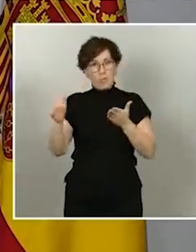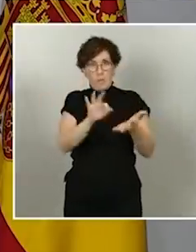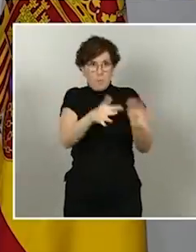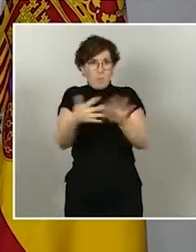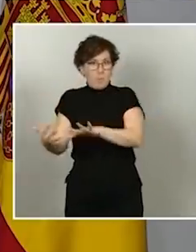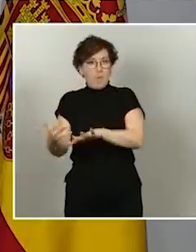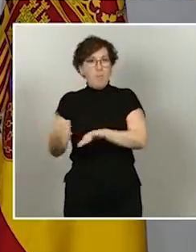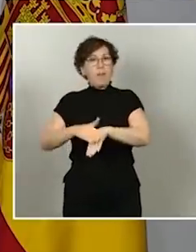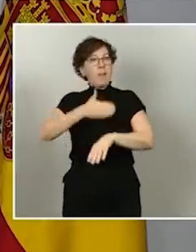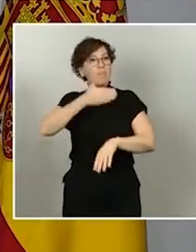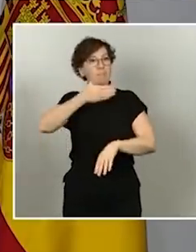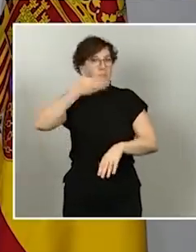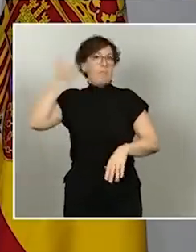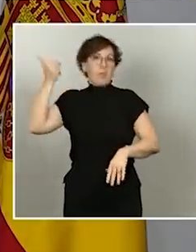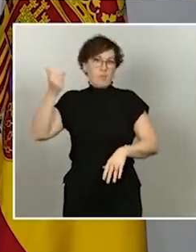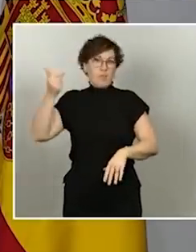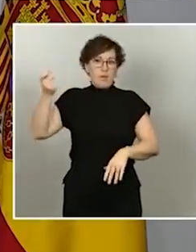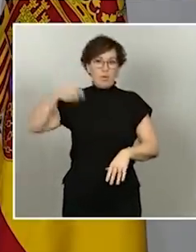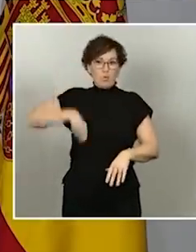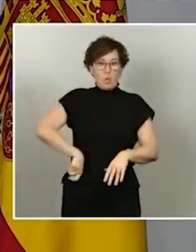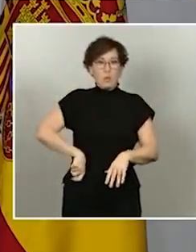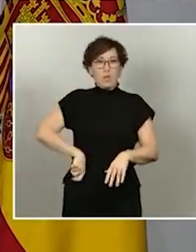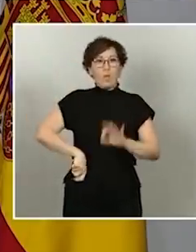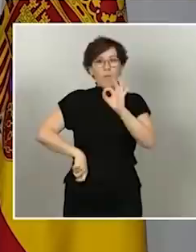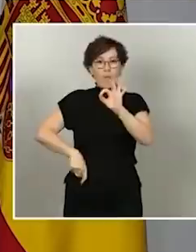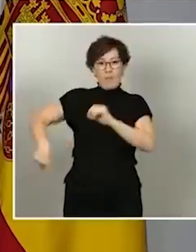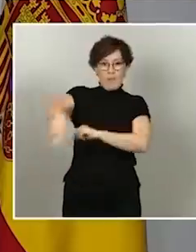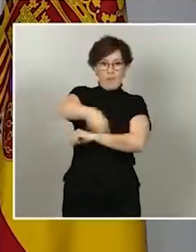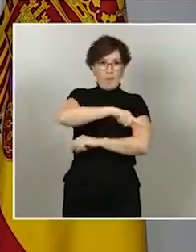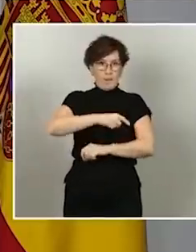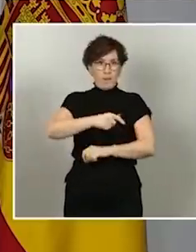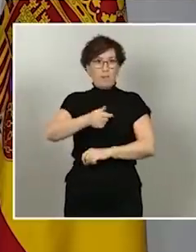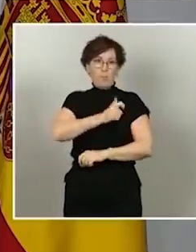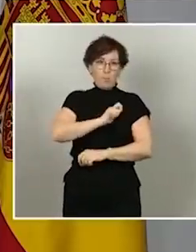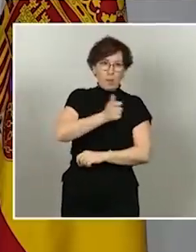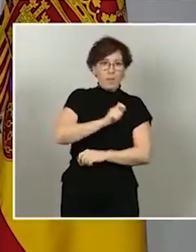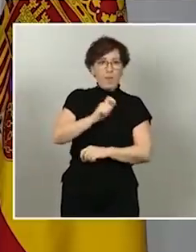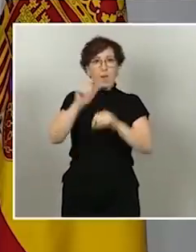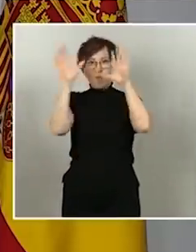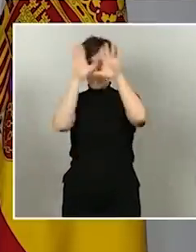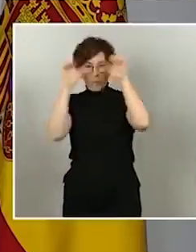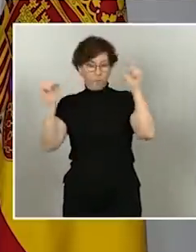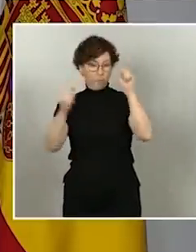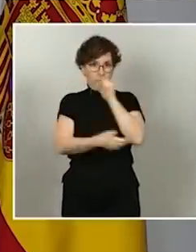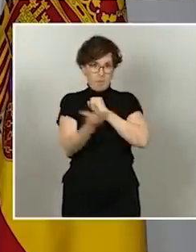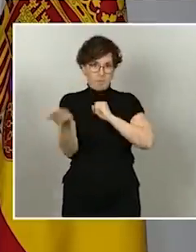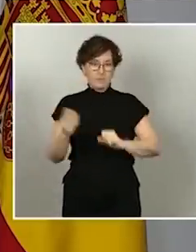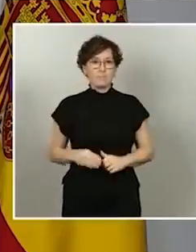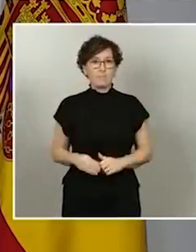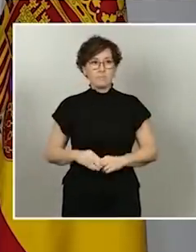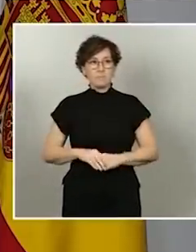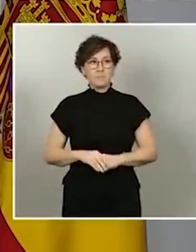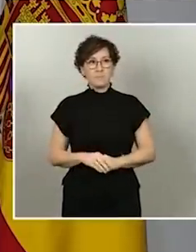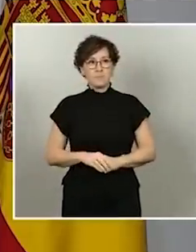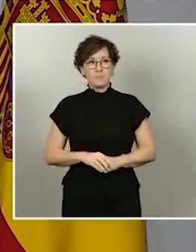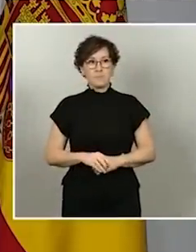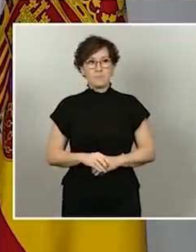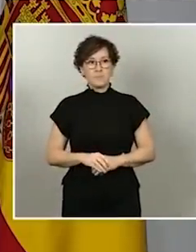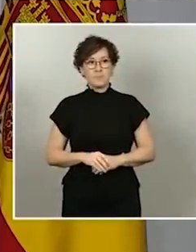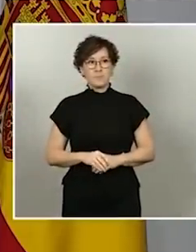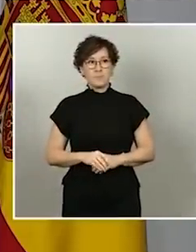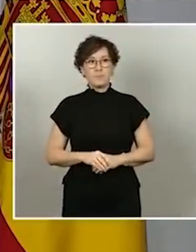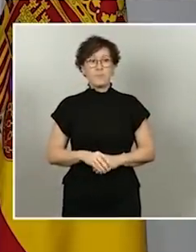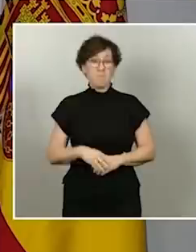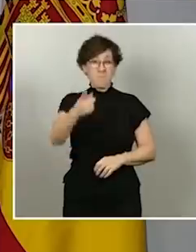dirección que la dirige un tal Lenin que ya imaginarás un tal Lenin que viene de la época de Pérez